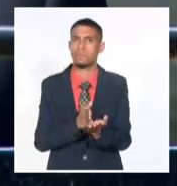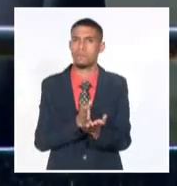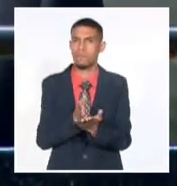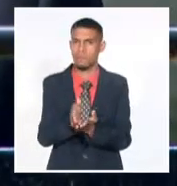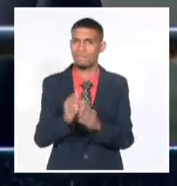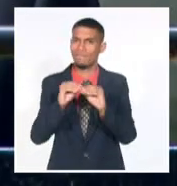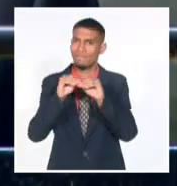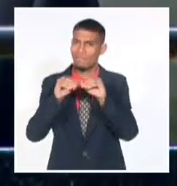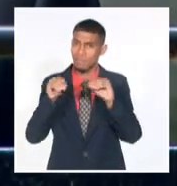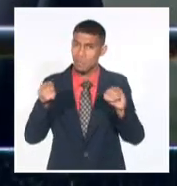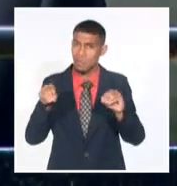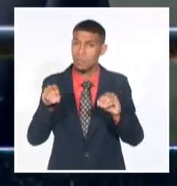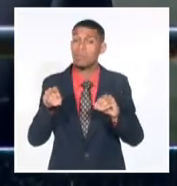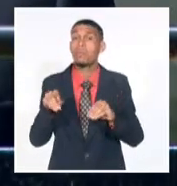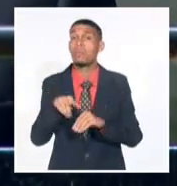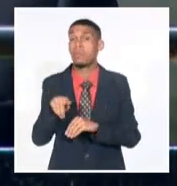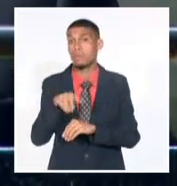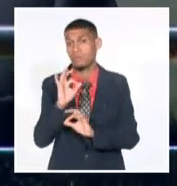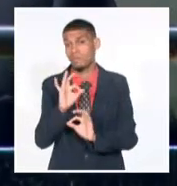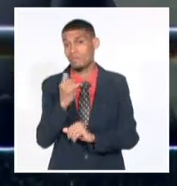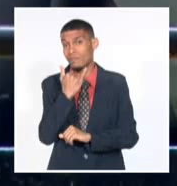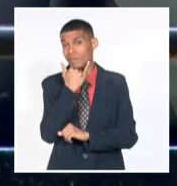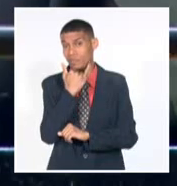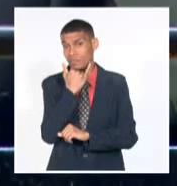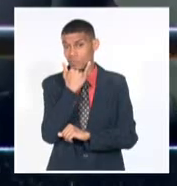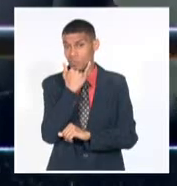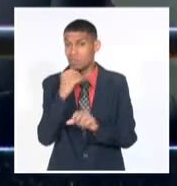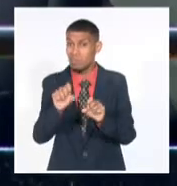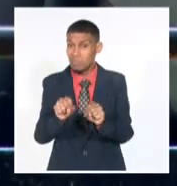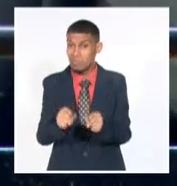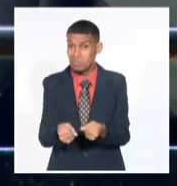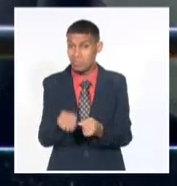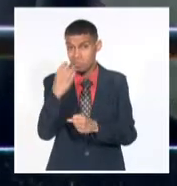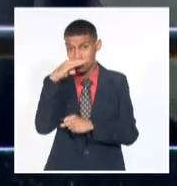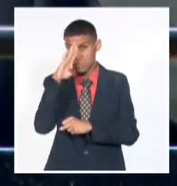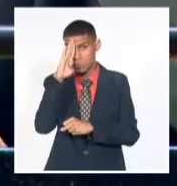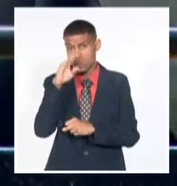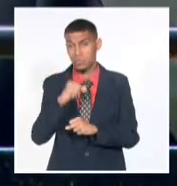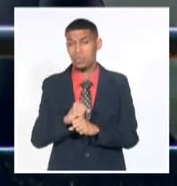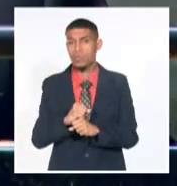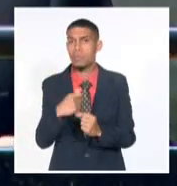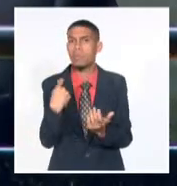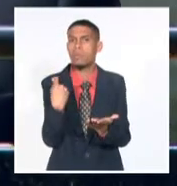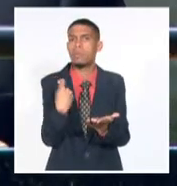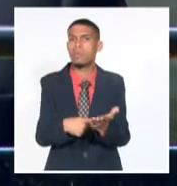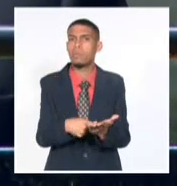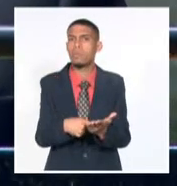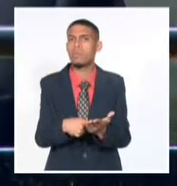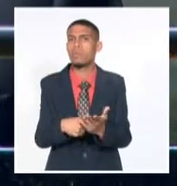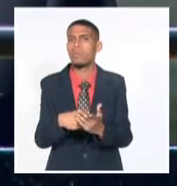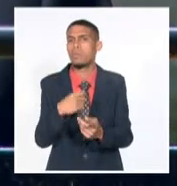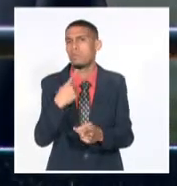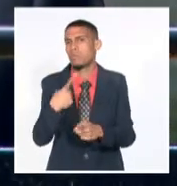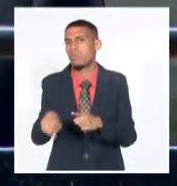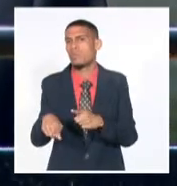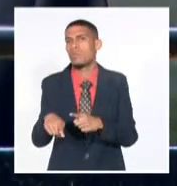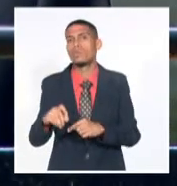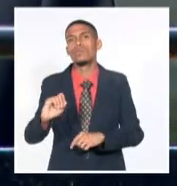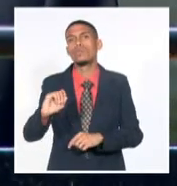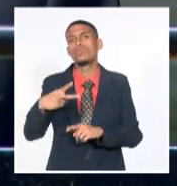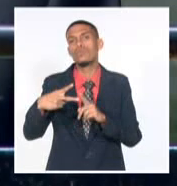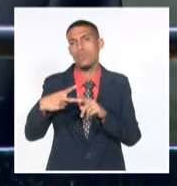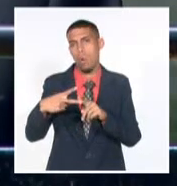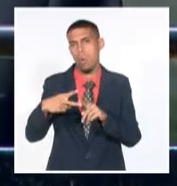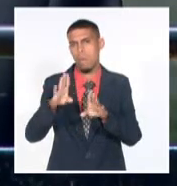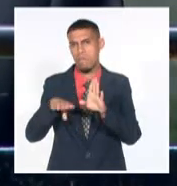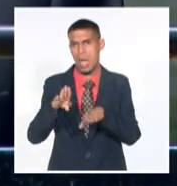llamado riesgo país, que obliga a Cuba a pagar cualquier mercancía incluso al doble de su precio en